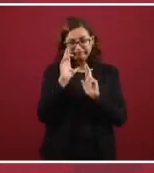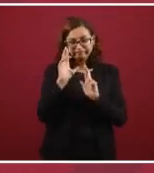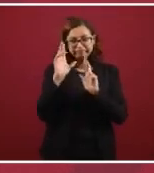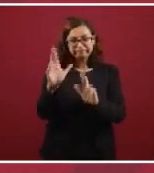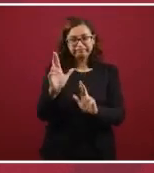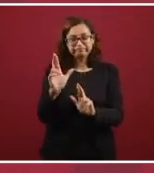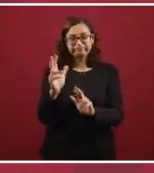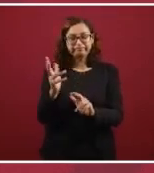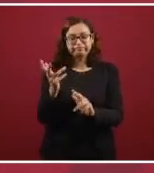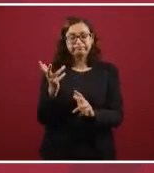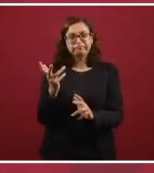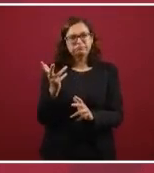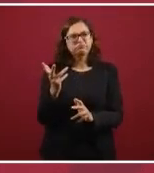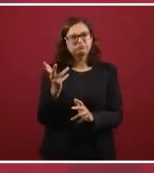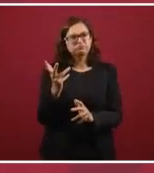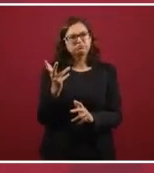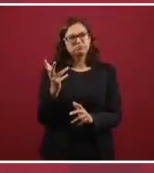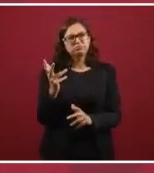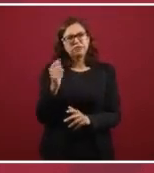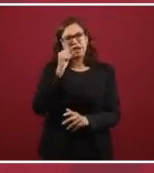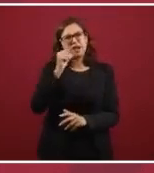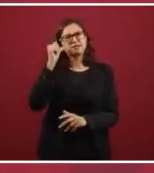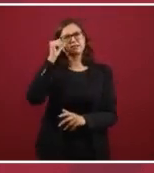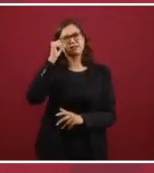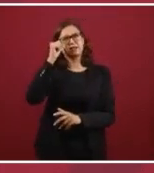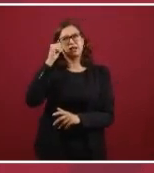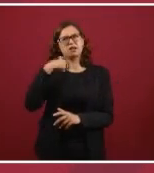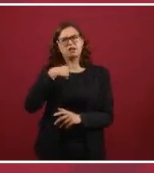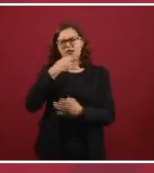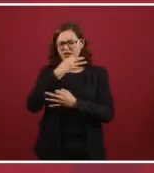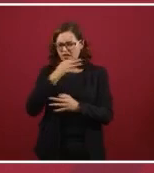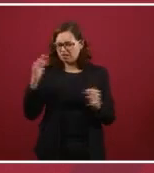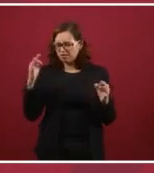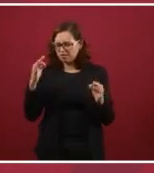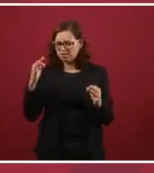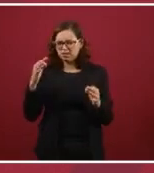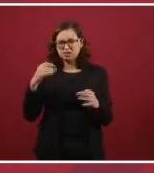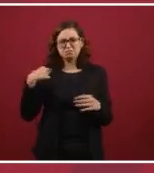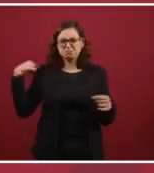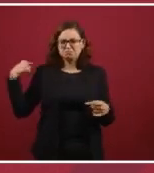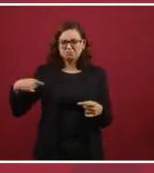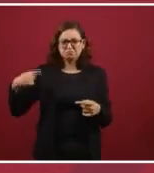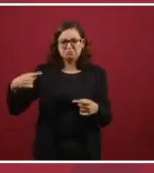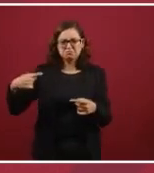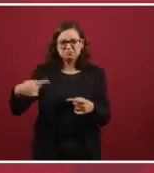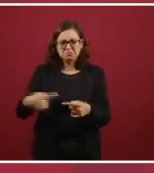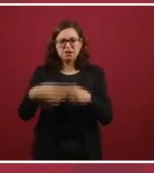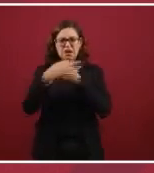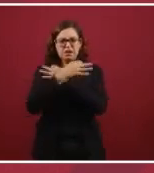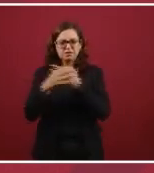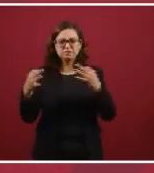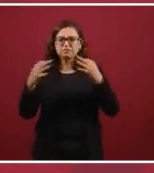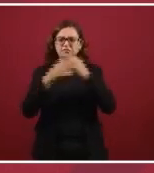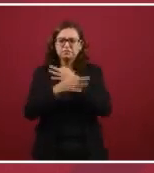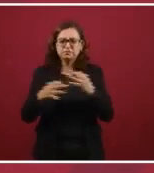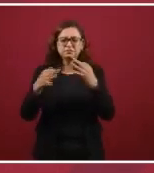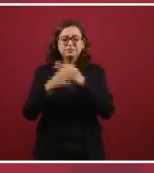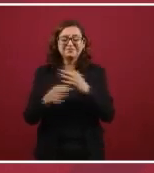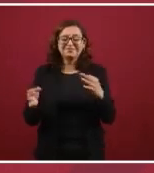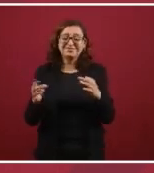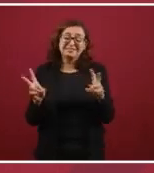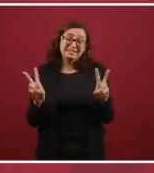y recuerdo lo que dije ayer o lo que he venido diciendo. Se trata de asuntos